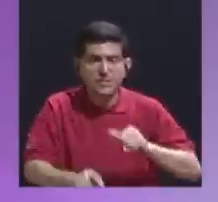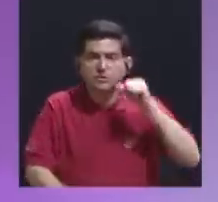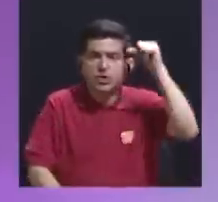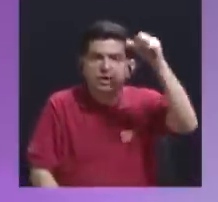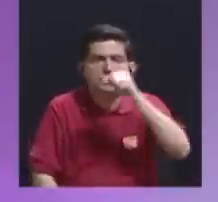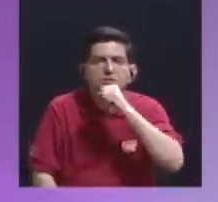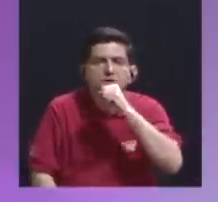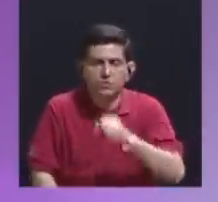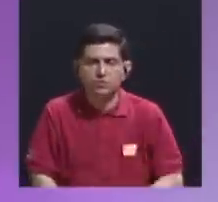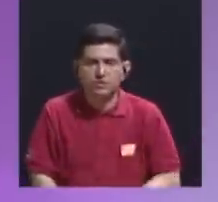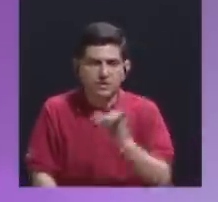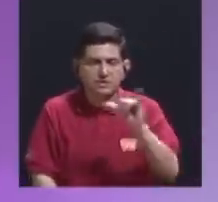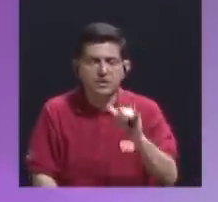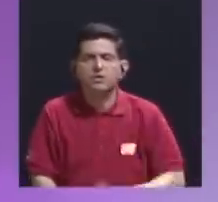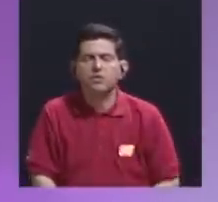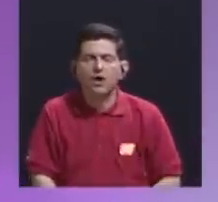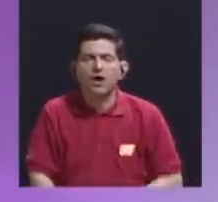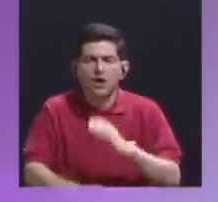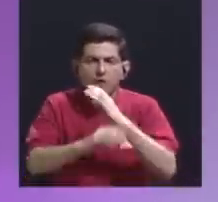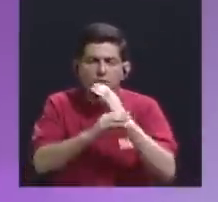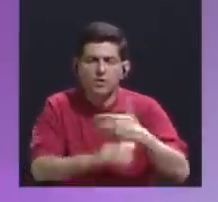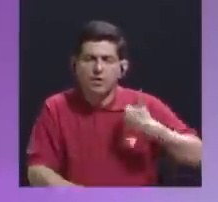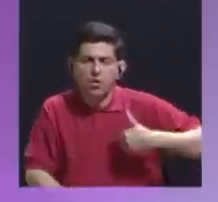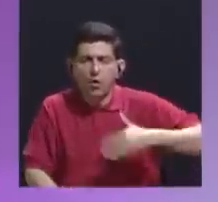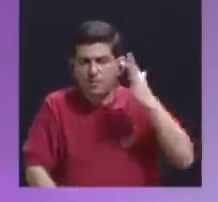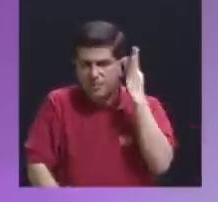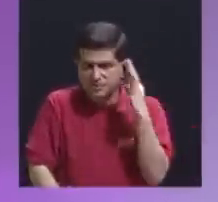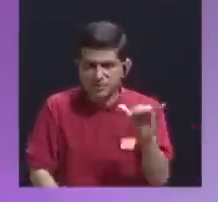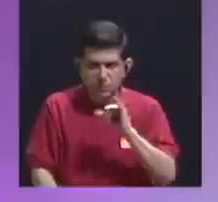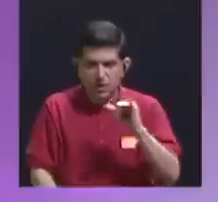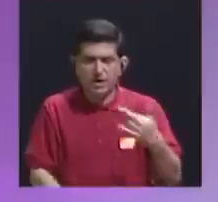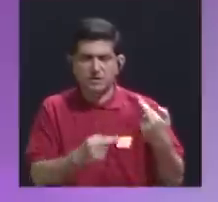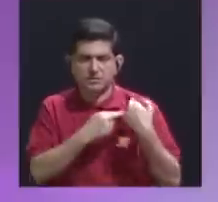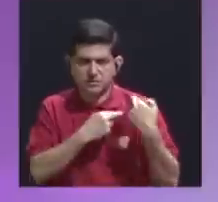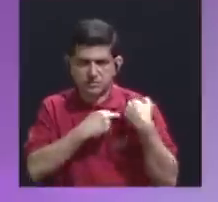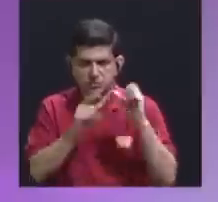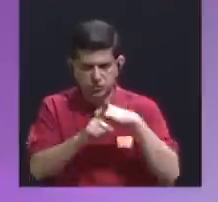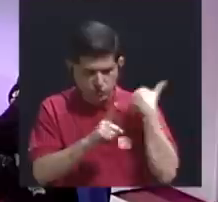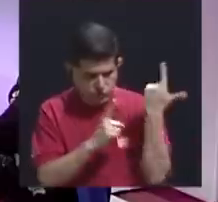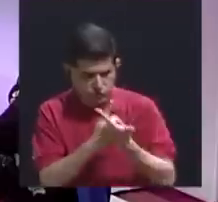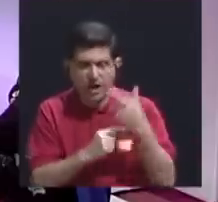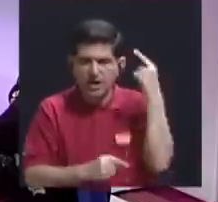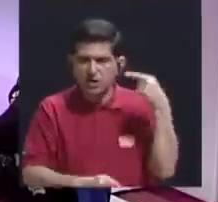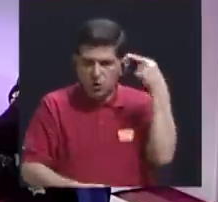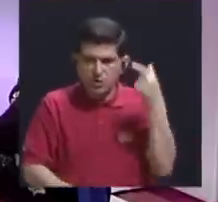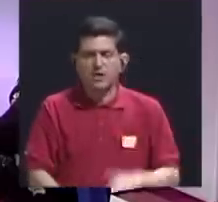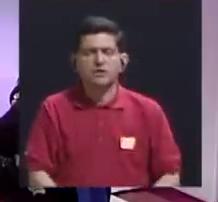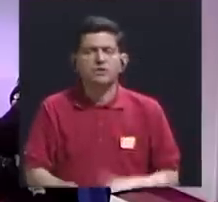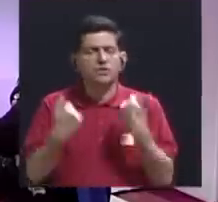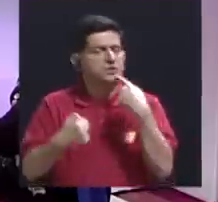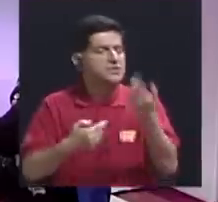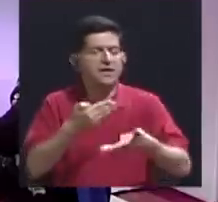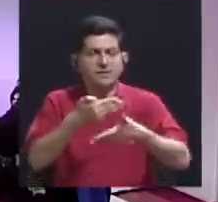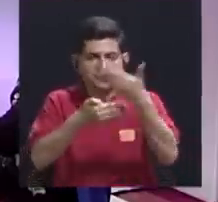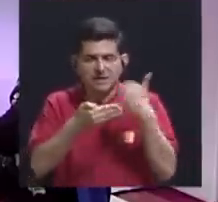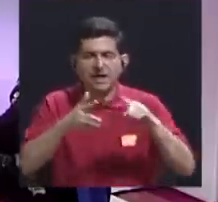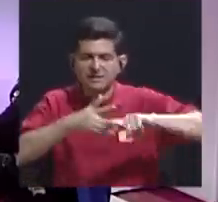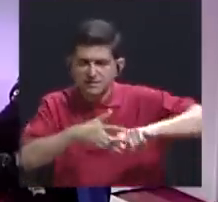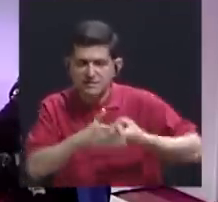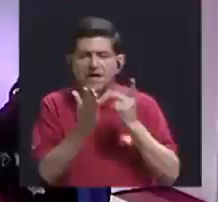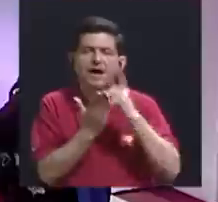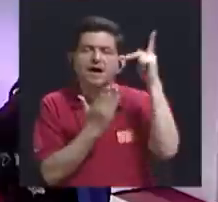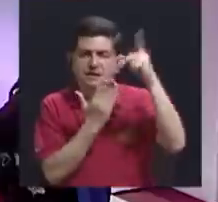adultas mayores y para cuidarlas este hombres y mujeres y como una responsabilidad social esto ya lo decíamos al principio